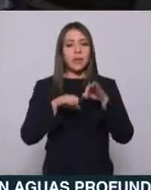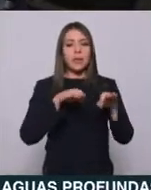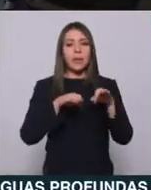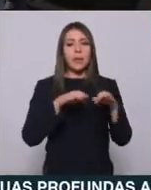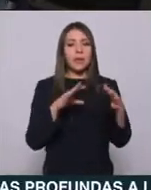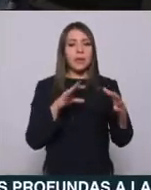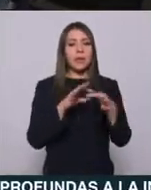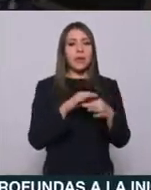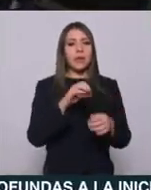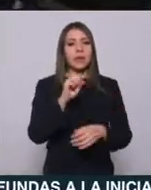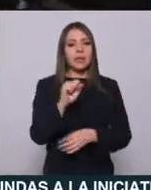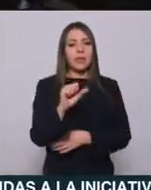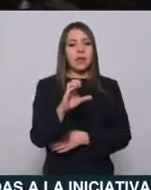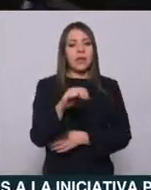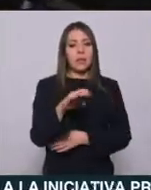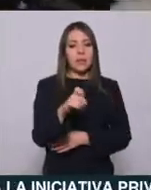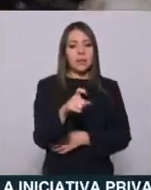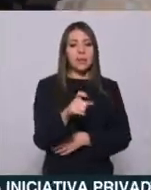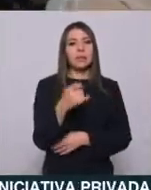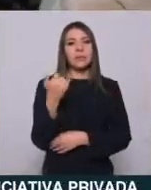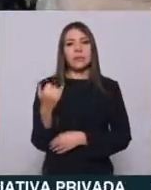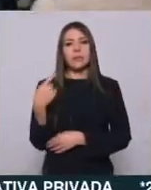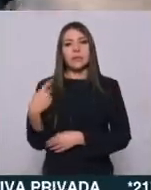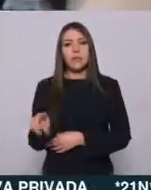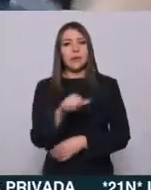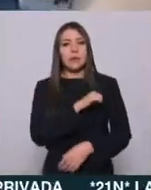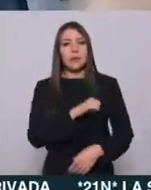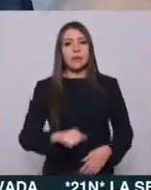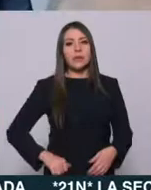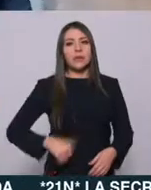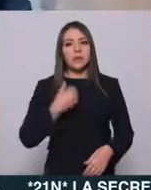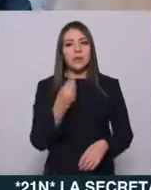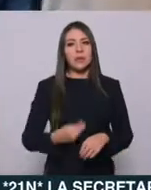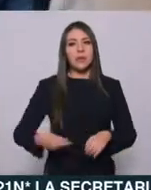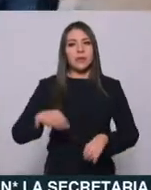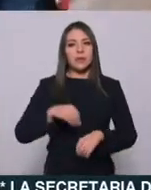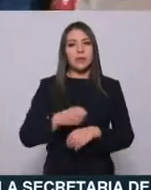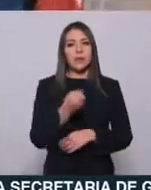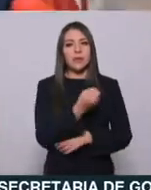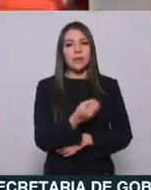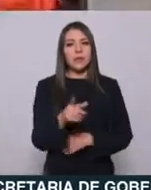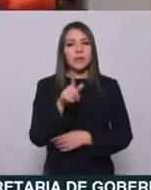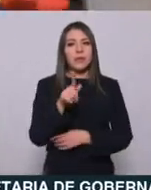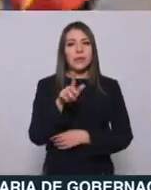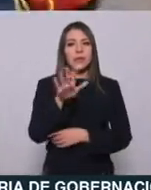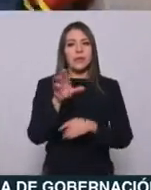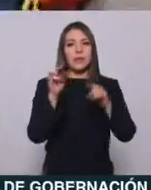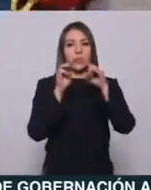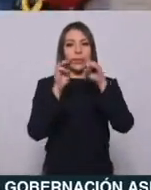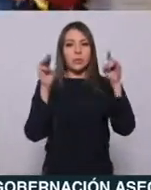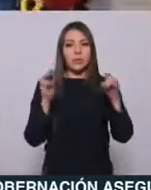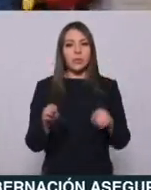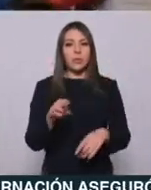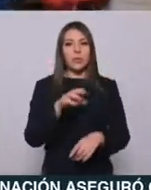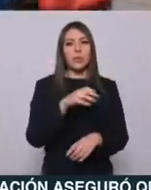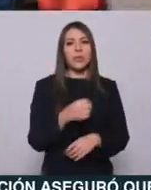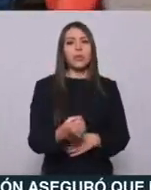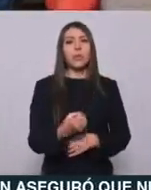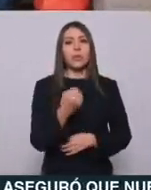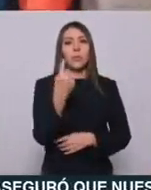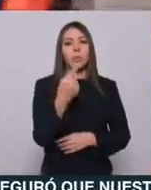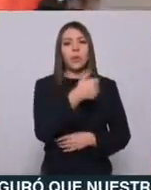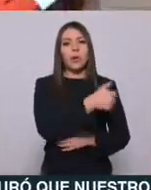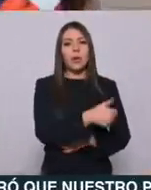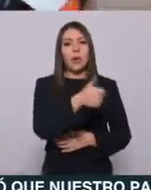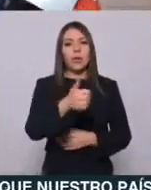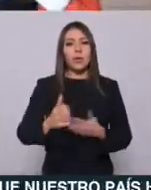alcaldía. Vamos a implementar 75 módulos, uno por colonia, y